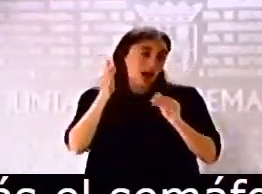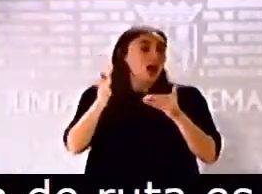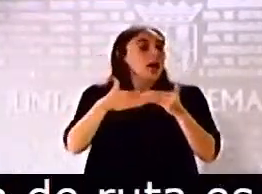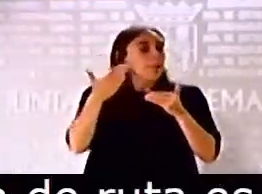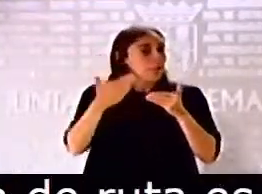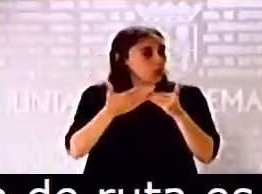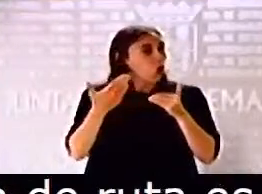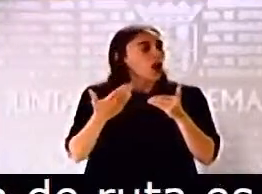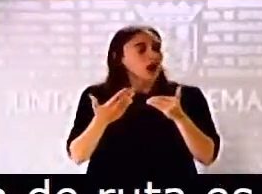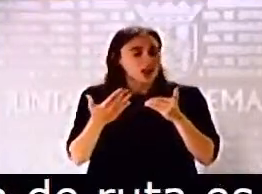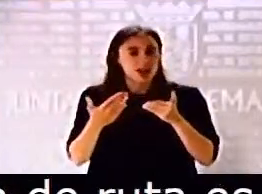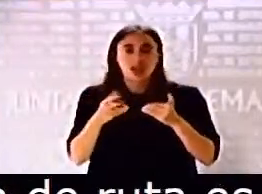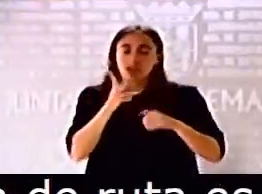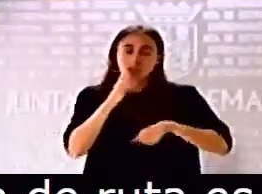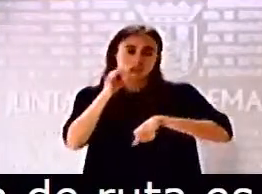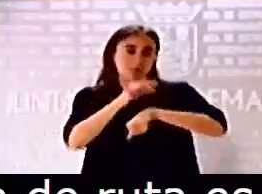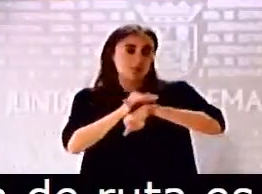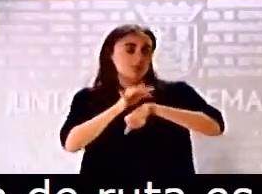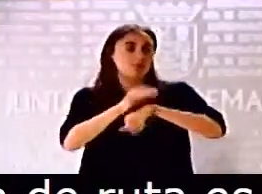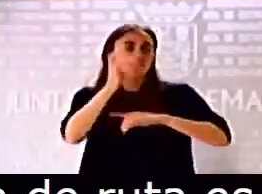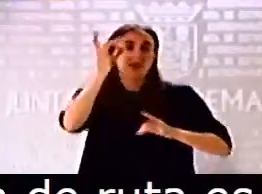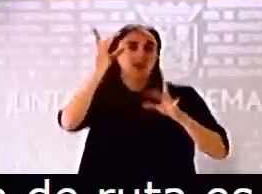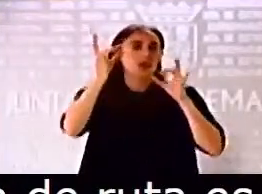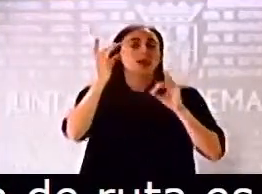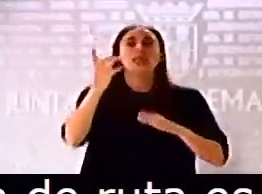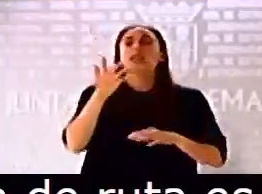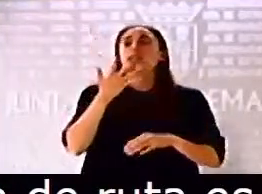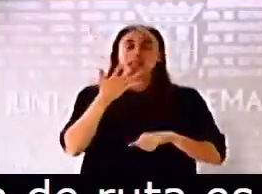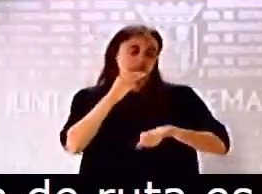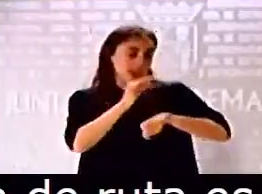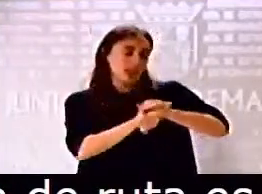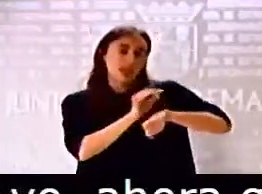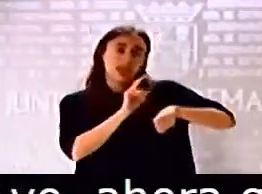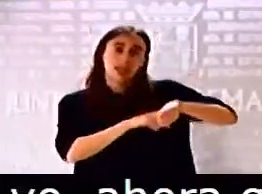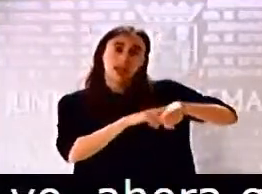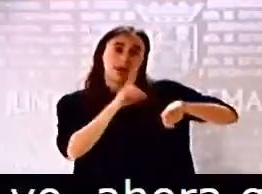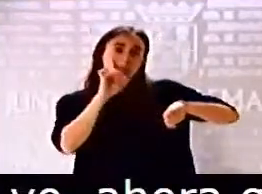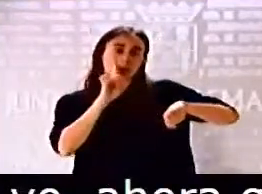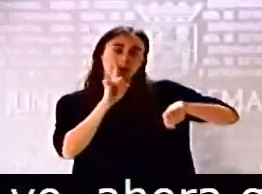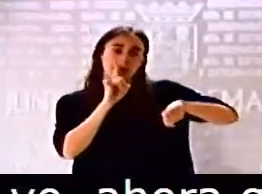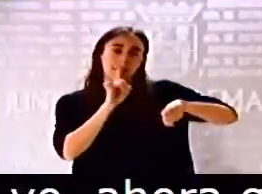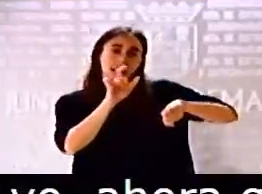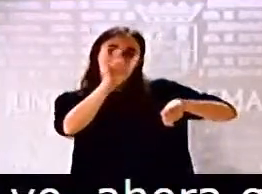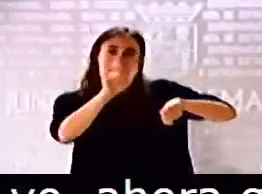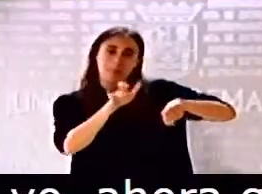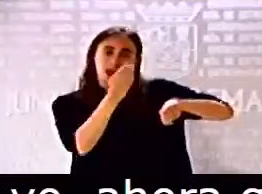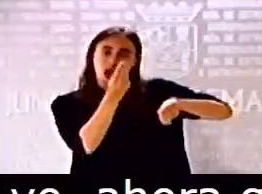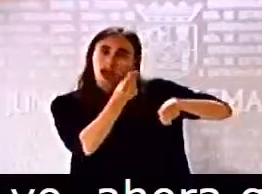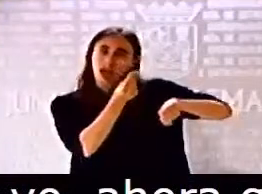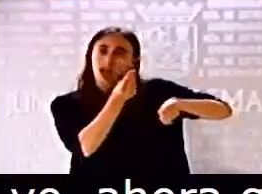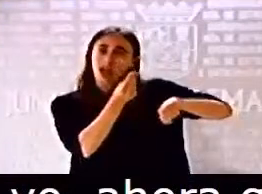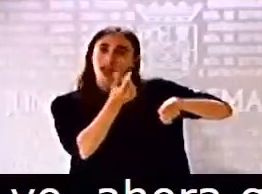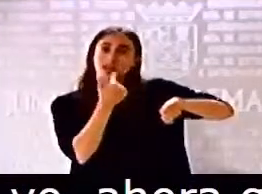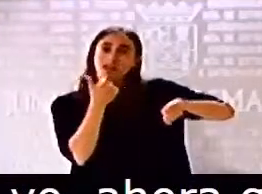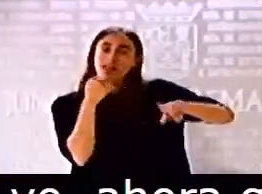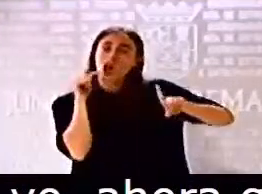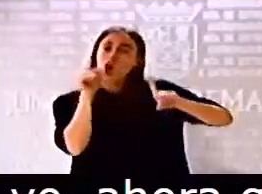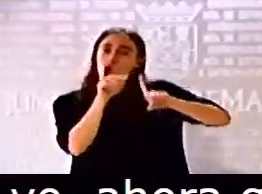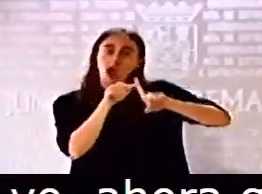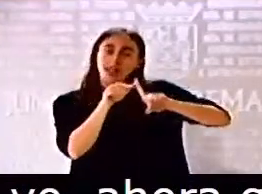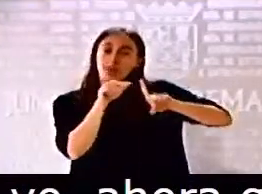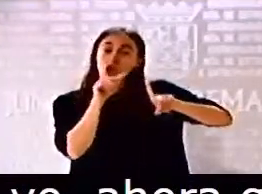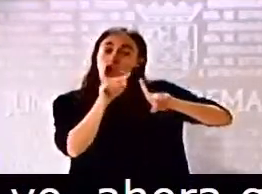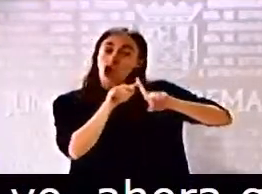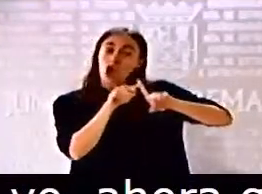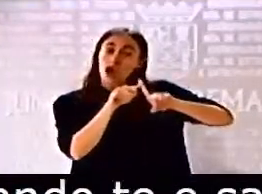Ahora que se llevan mucho los relojes de actividad. Cuando te sale el muñequito en el reloj de la actividad y te propone un objetivo y ese objetivo